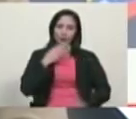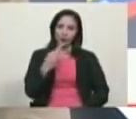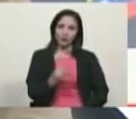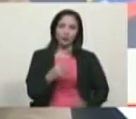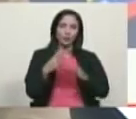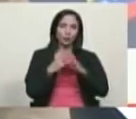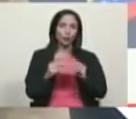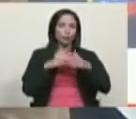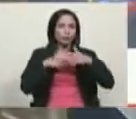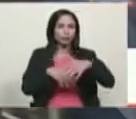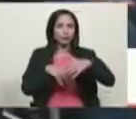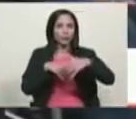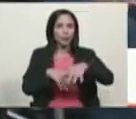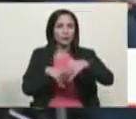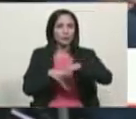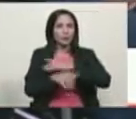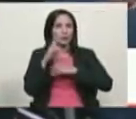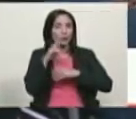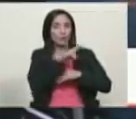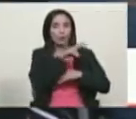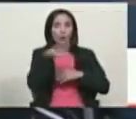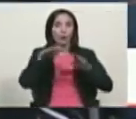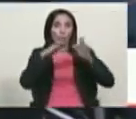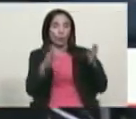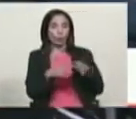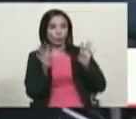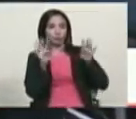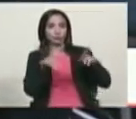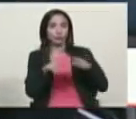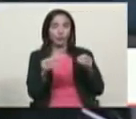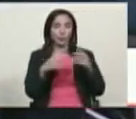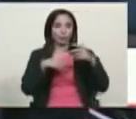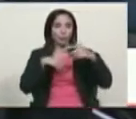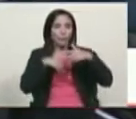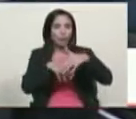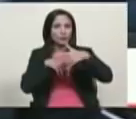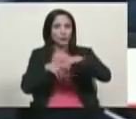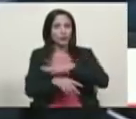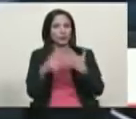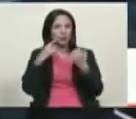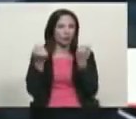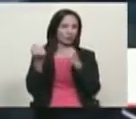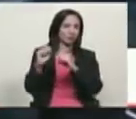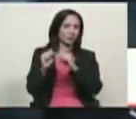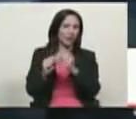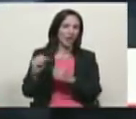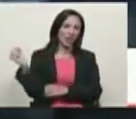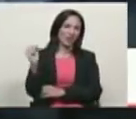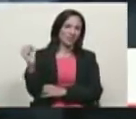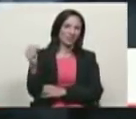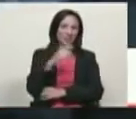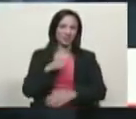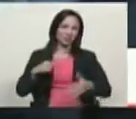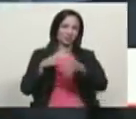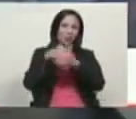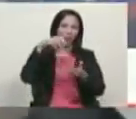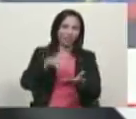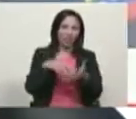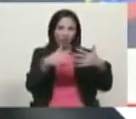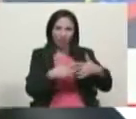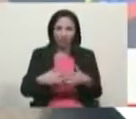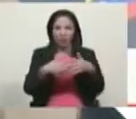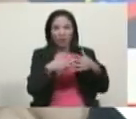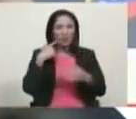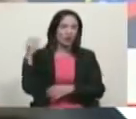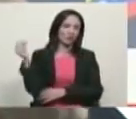y movilizaciones de solidaridad con Venezuela, de rechazo al intervencionismo y al golpismo gringo que se están dando